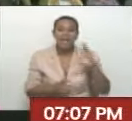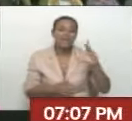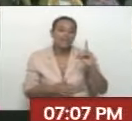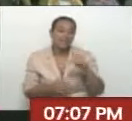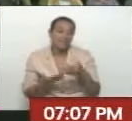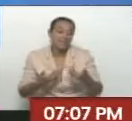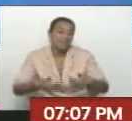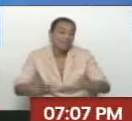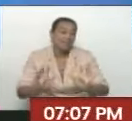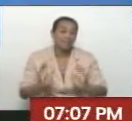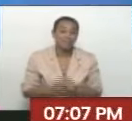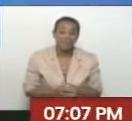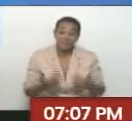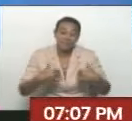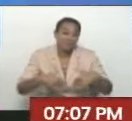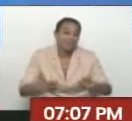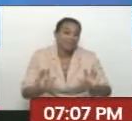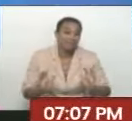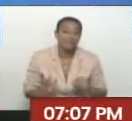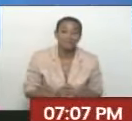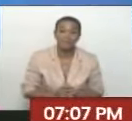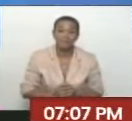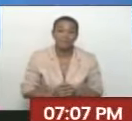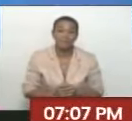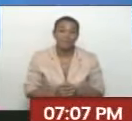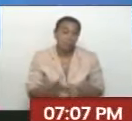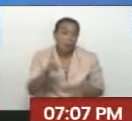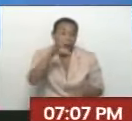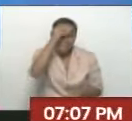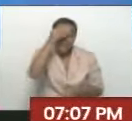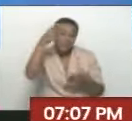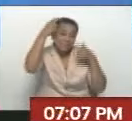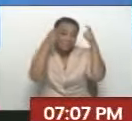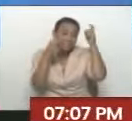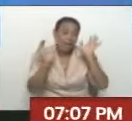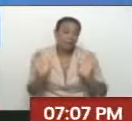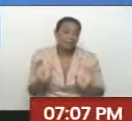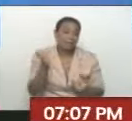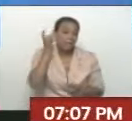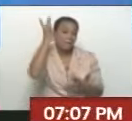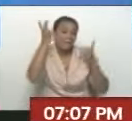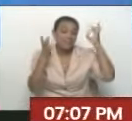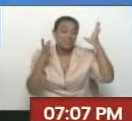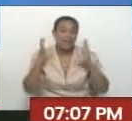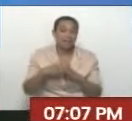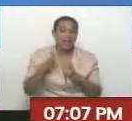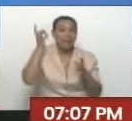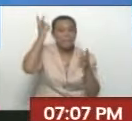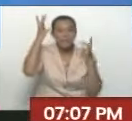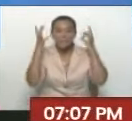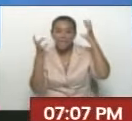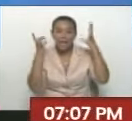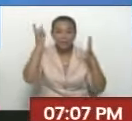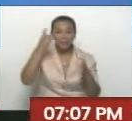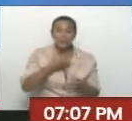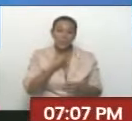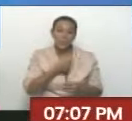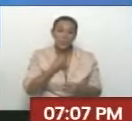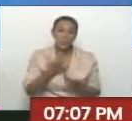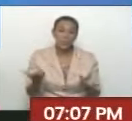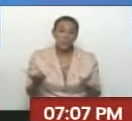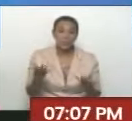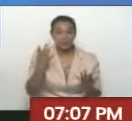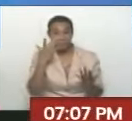Siempre fue así, pero esto lo aprendí de Chávez, ¿verdad? La creatividad nos gusta, ¿ves? Que las